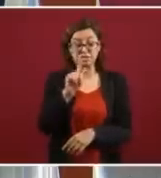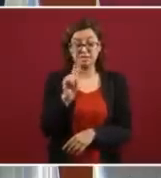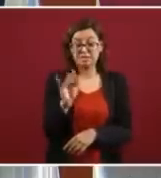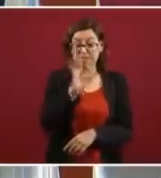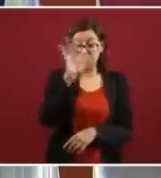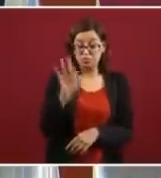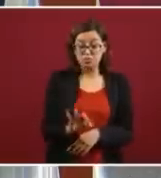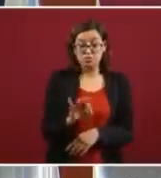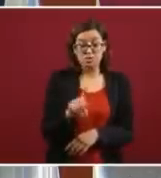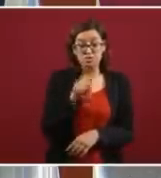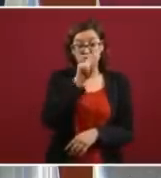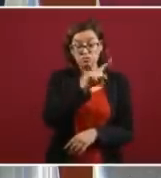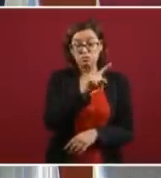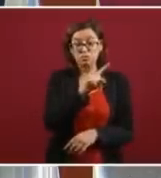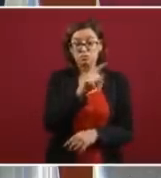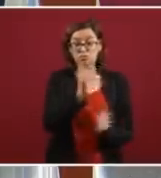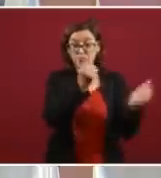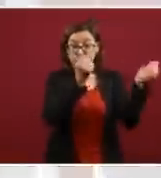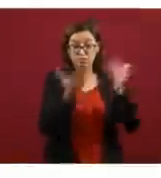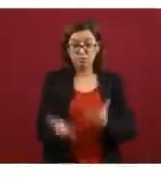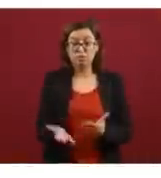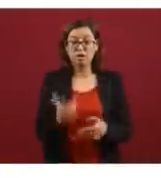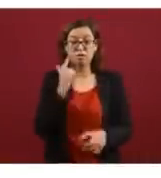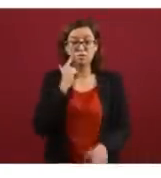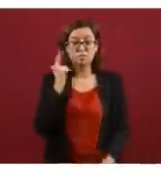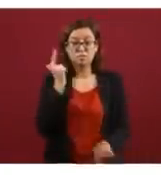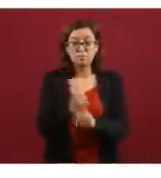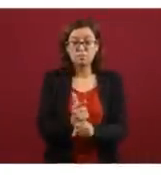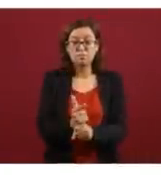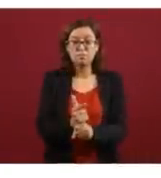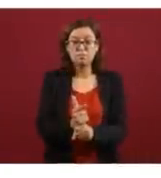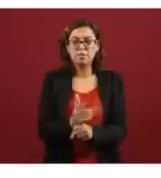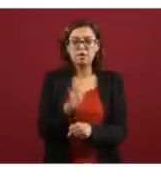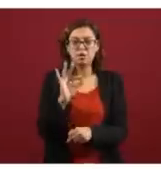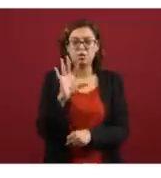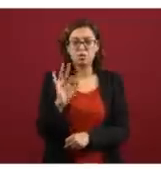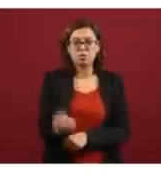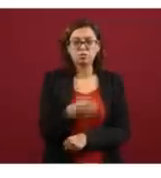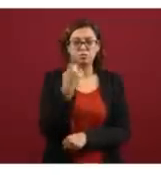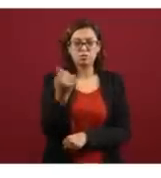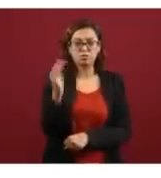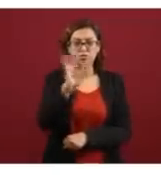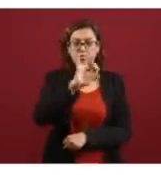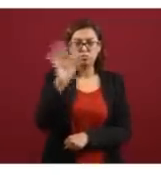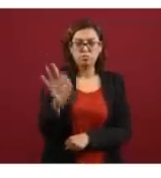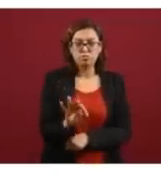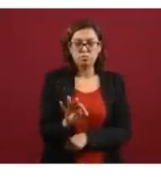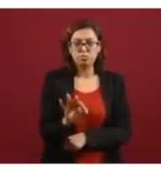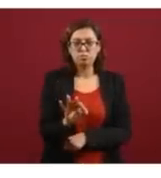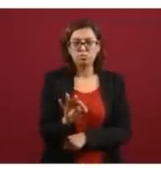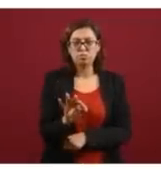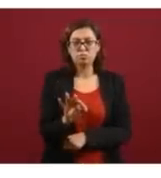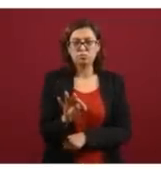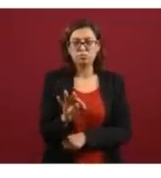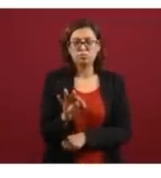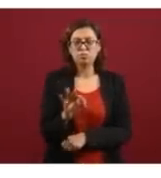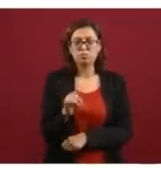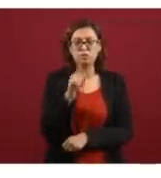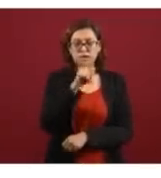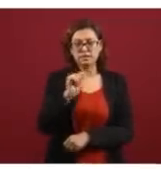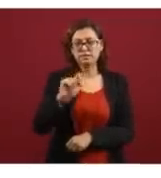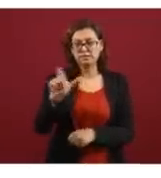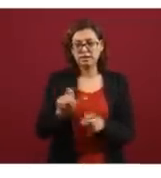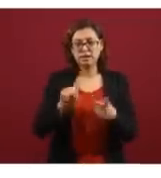70%, también se ha identificado que el 41% viene del estado de